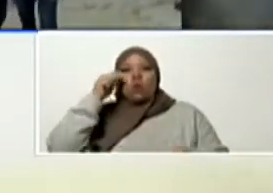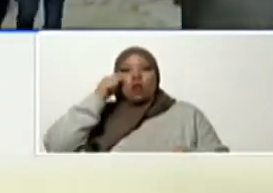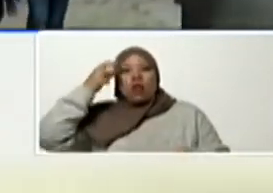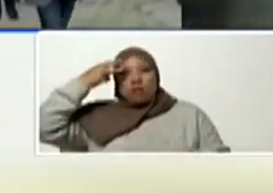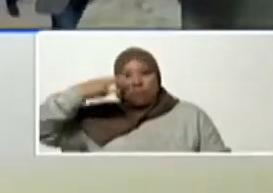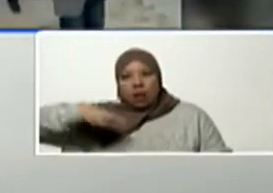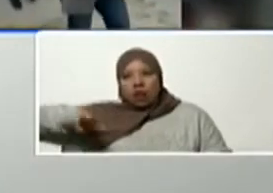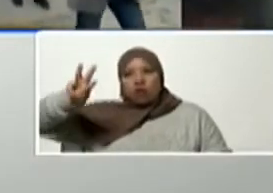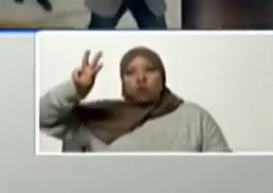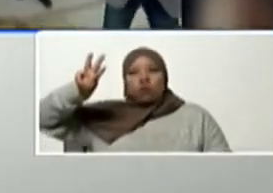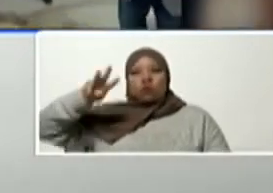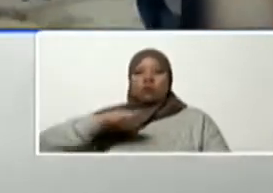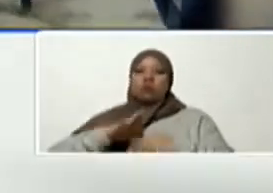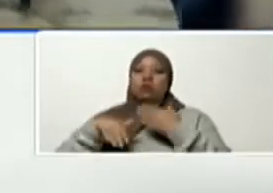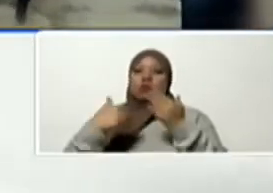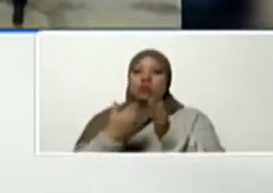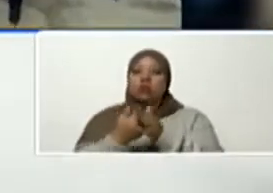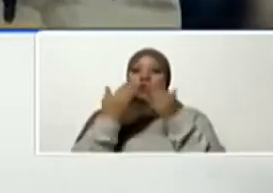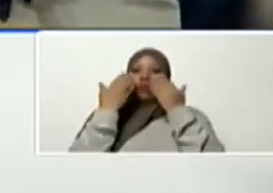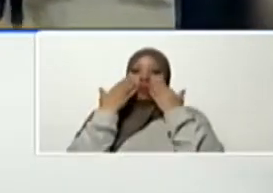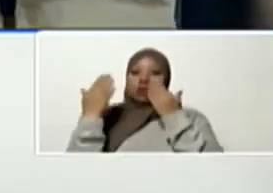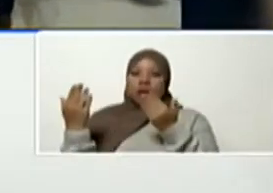mexicanos, de